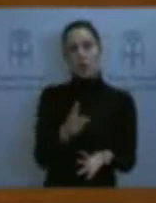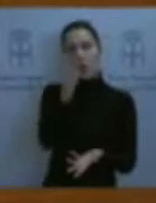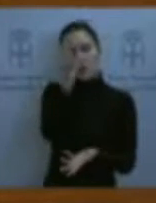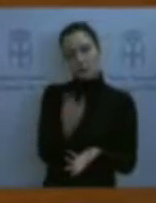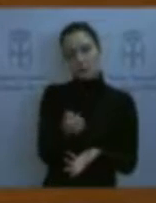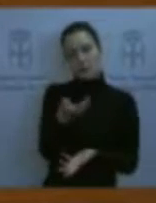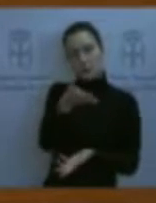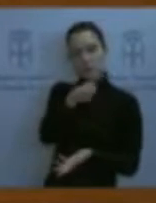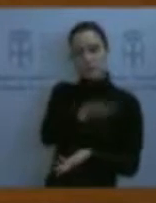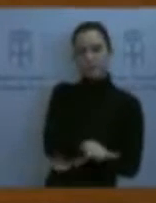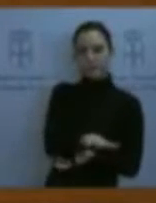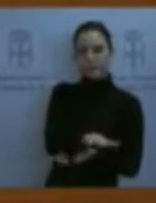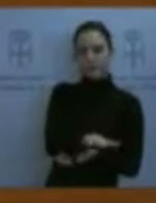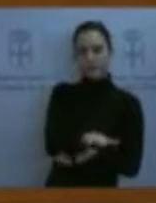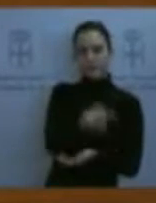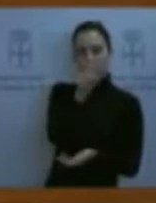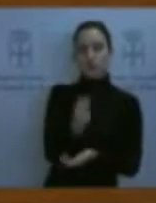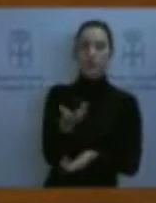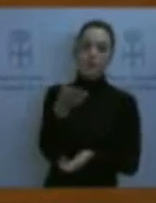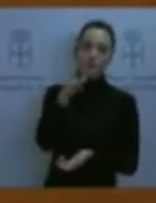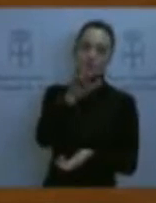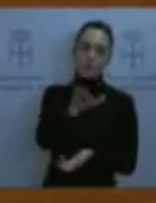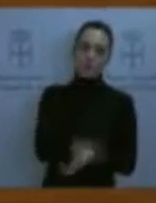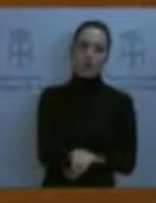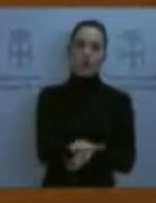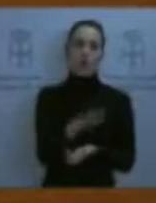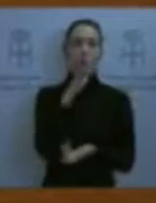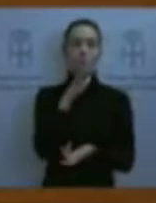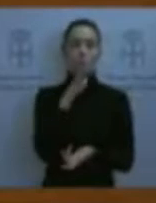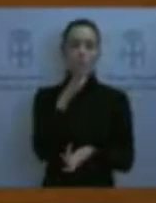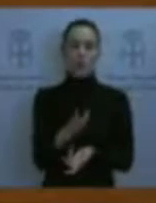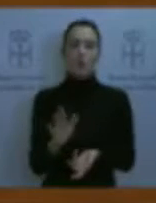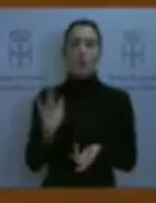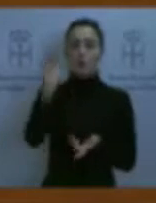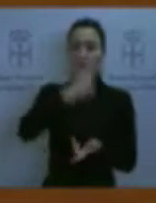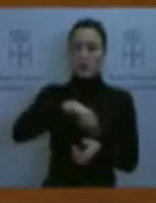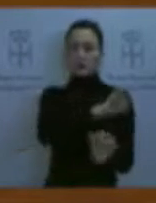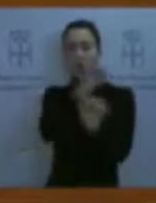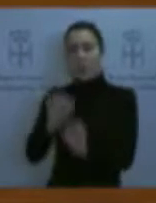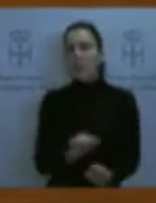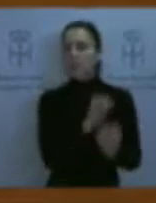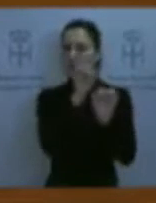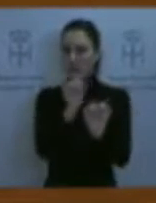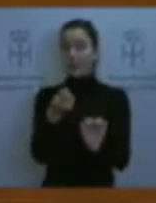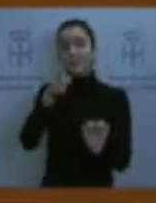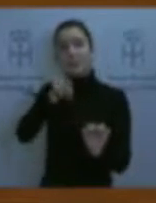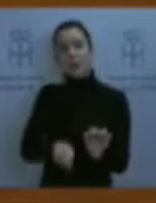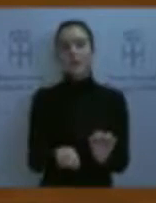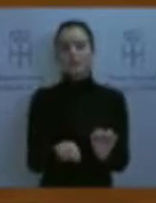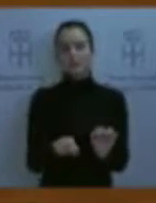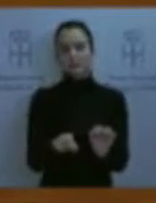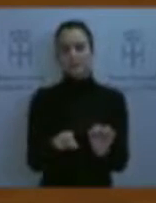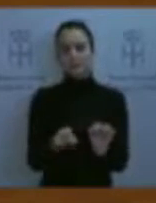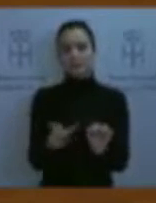falleció defendiendo el nuestro monte, y también por todas aquellas familias